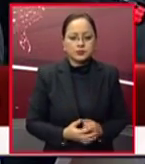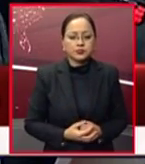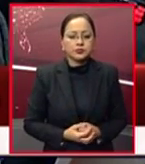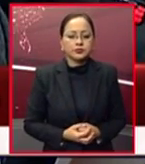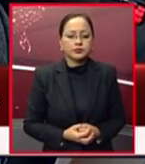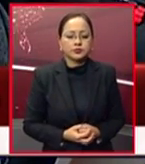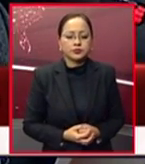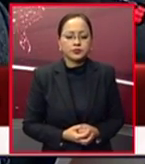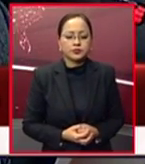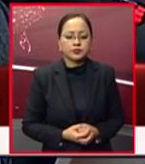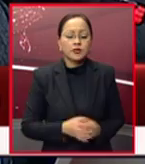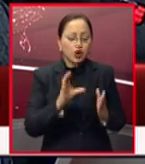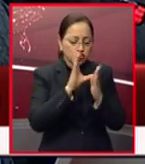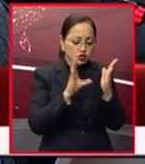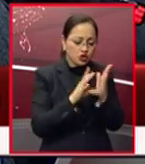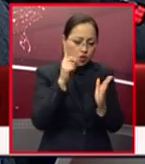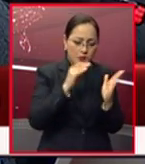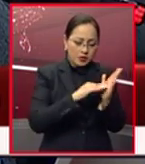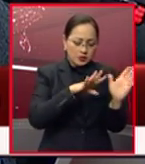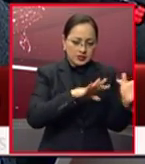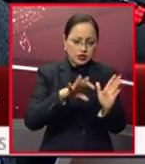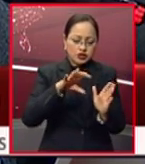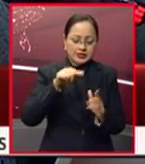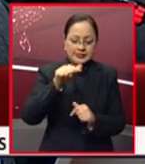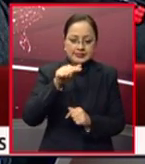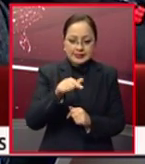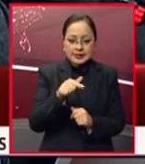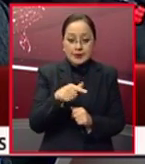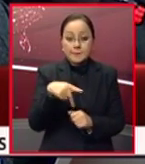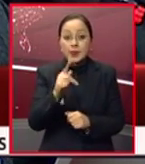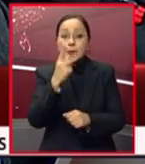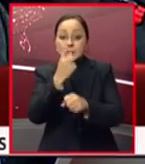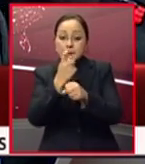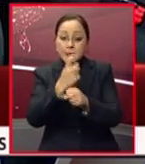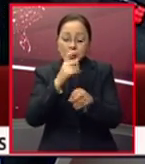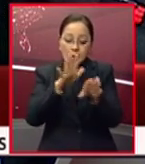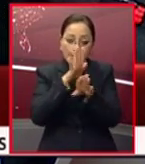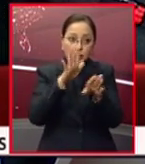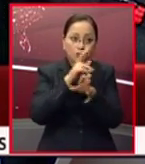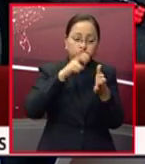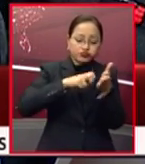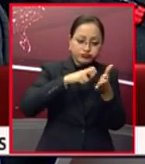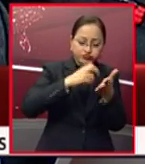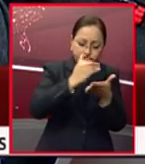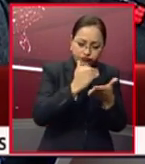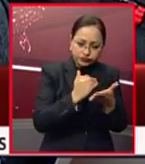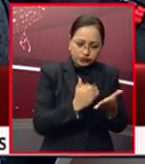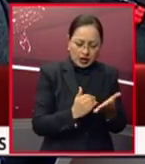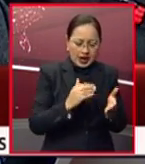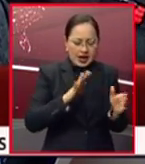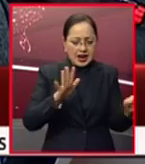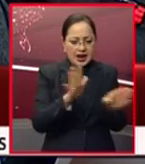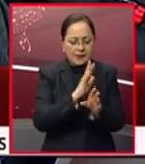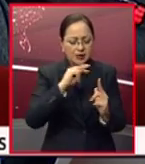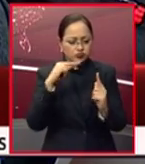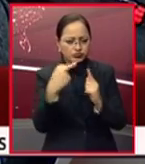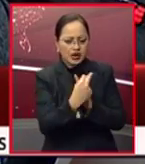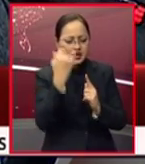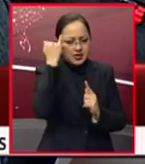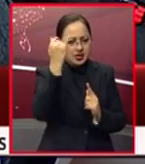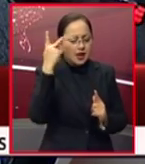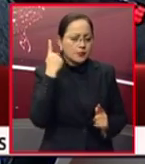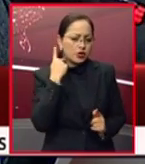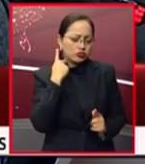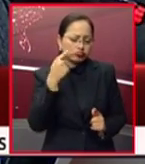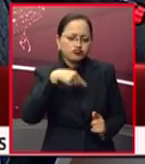Si en la Constitución del 17 y la primera reforma constitucional que cambia de paradigma política político